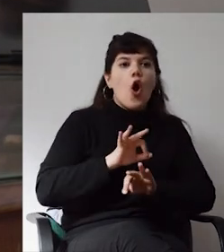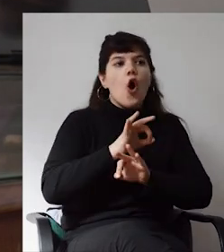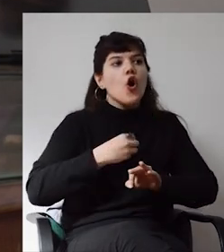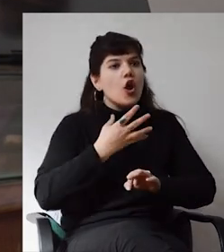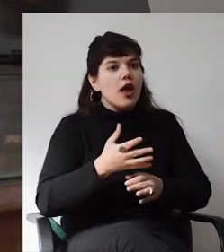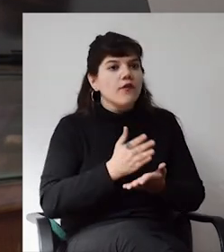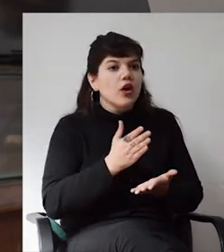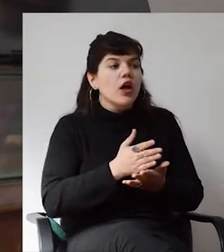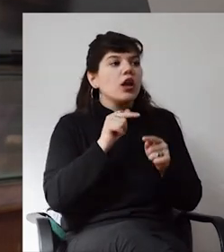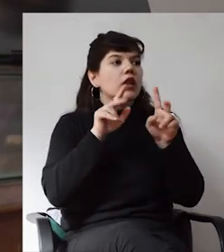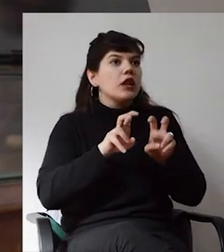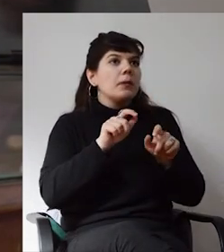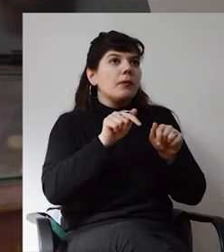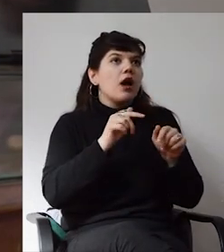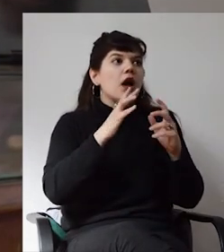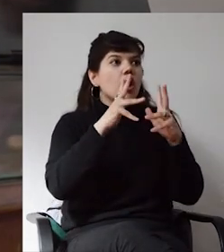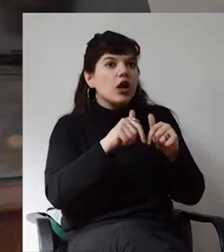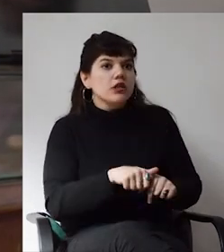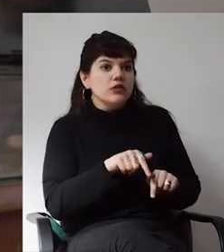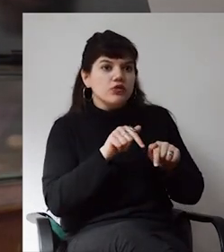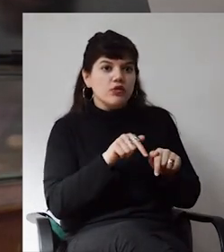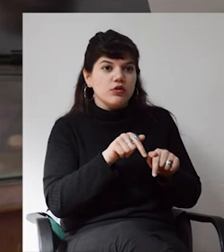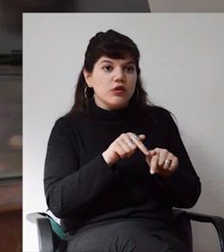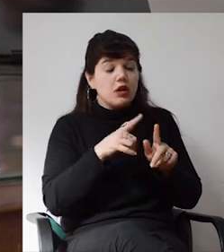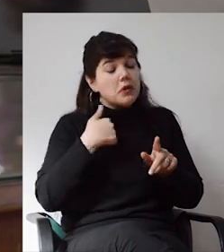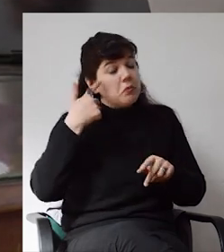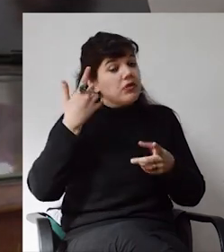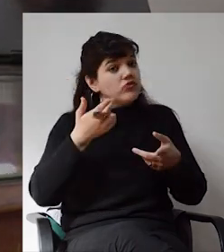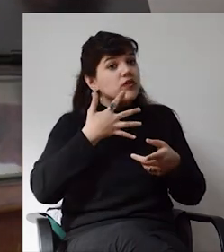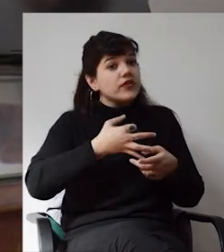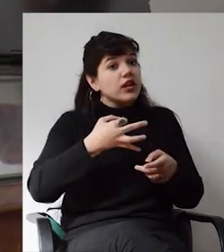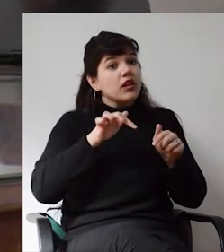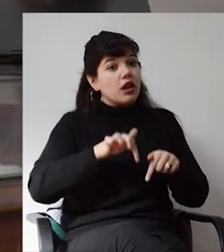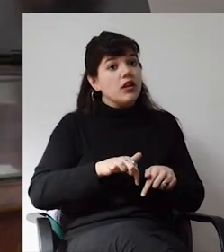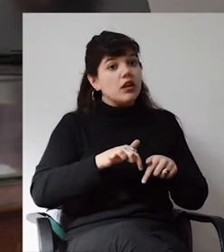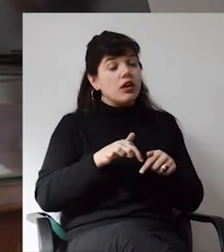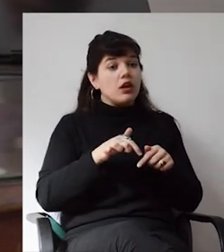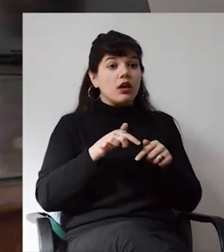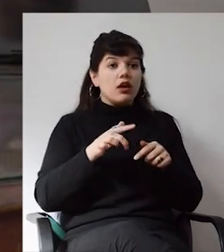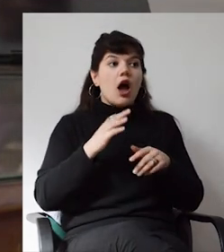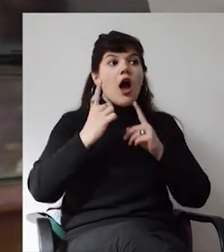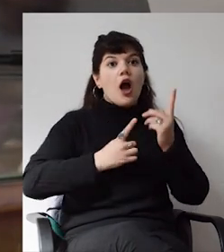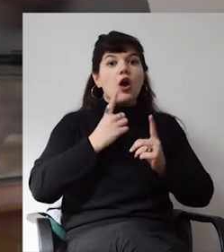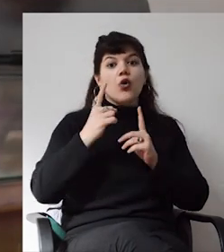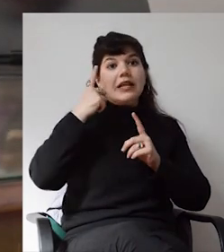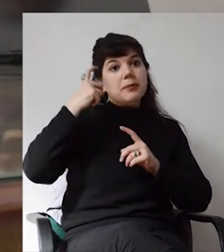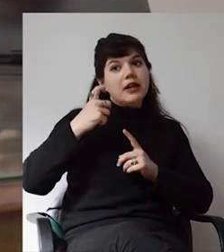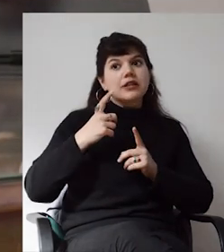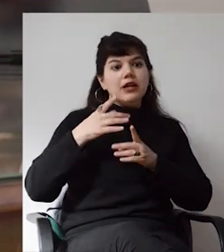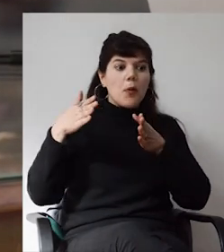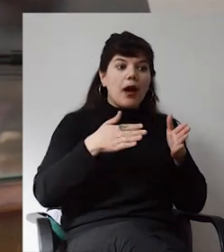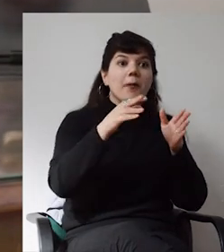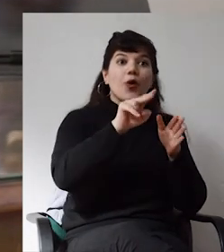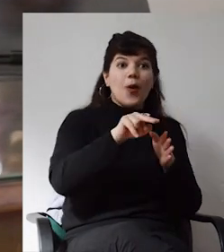coordinar o colaborar o de articular, bueno, me parece que es verdad. Hay experiencias que van hacia el